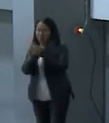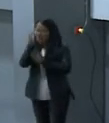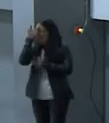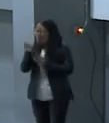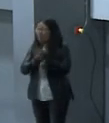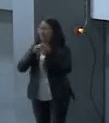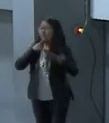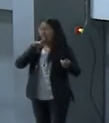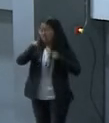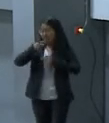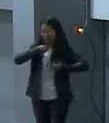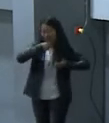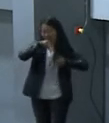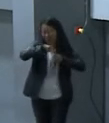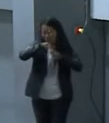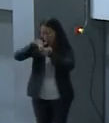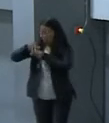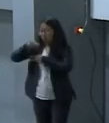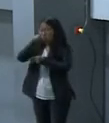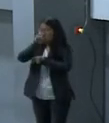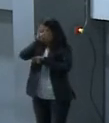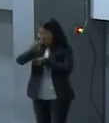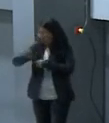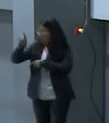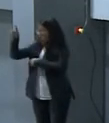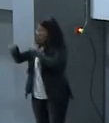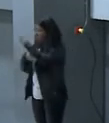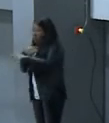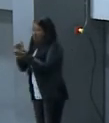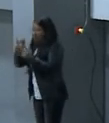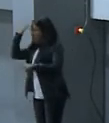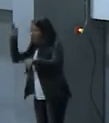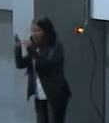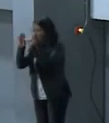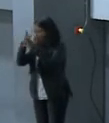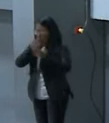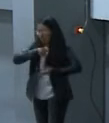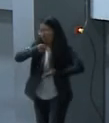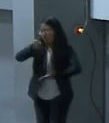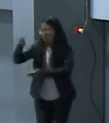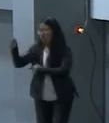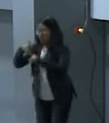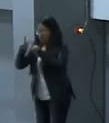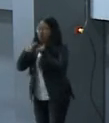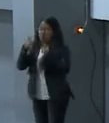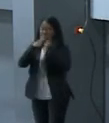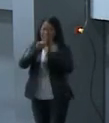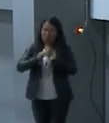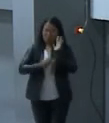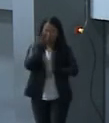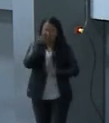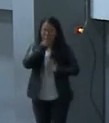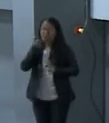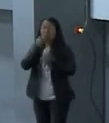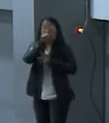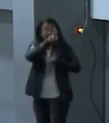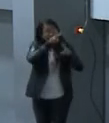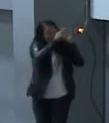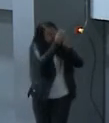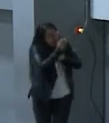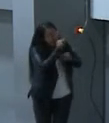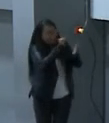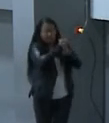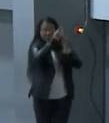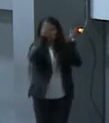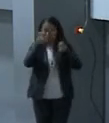forma de distribuir los recursos de acuerdo con el SUE y el Ministerio. ¿Sí? Pero en el peor de los casos estamos en la proyectada. O sea, de ese dinero es que estamos hablando